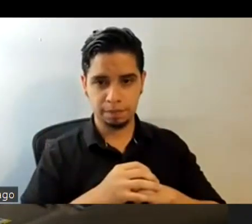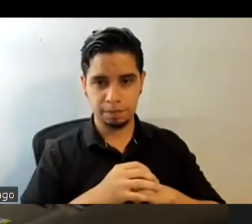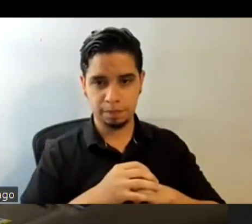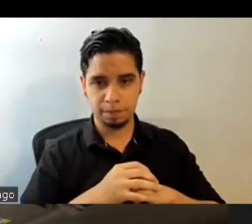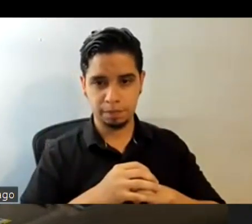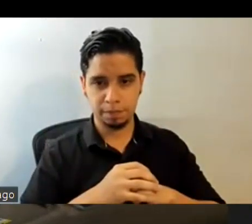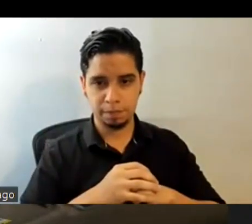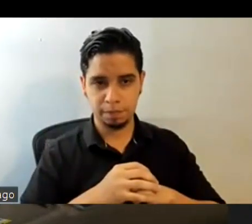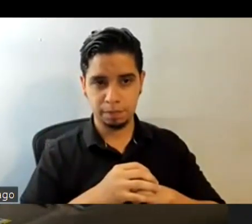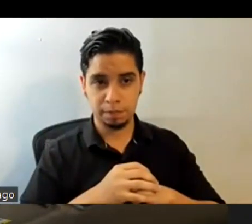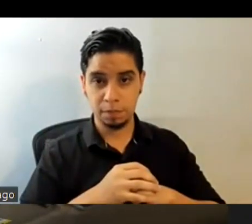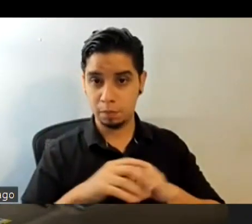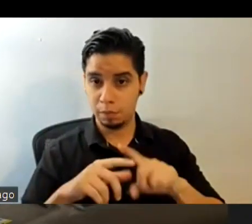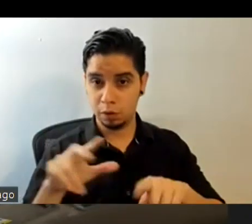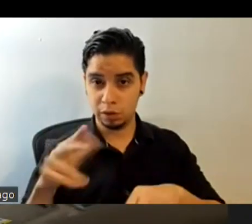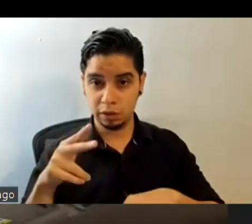pero tercer grado.